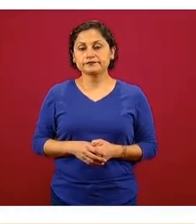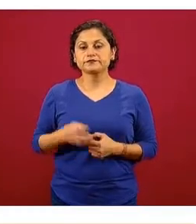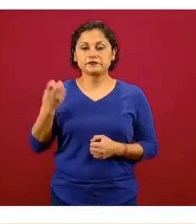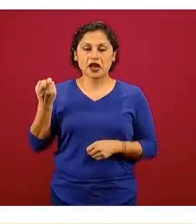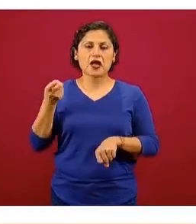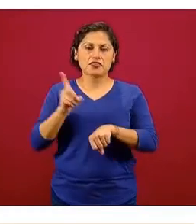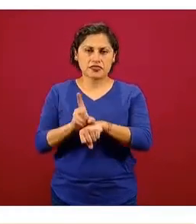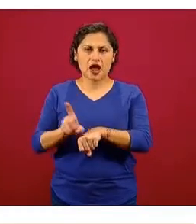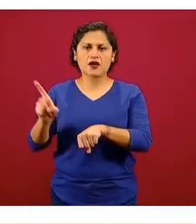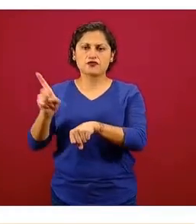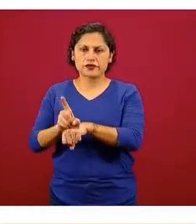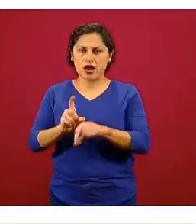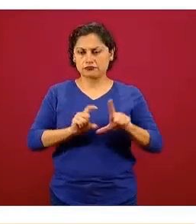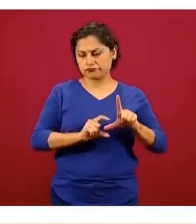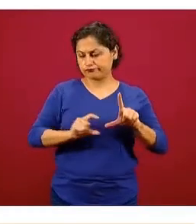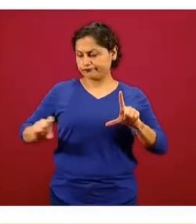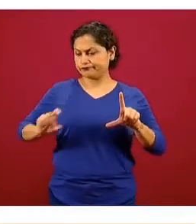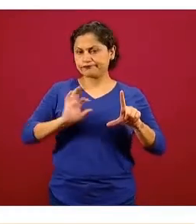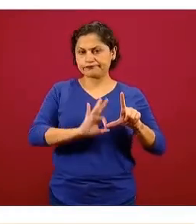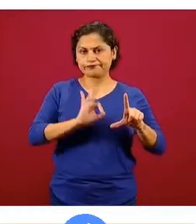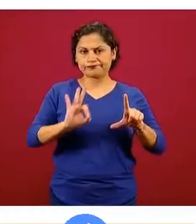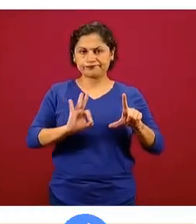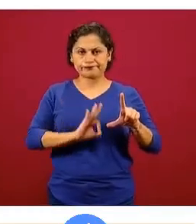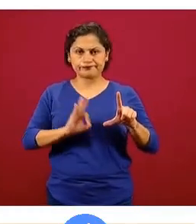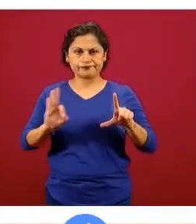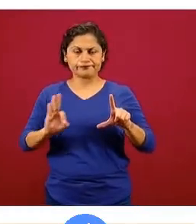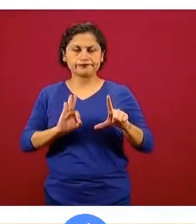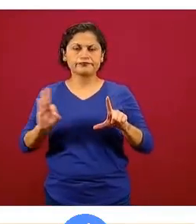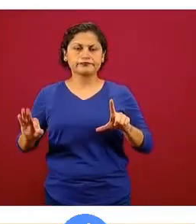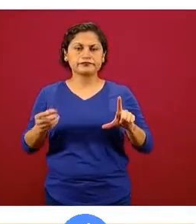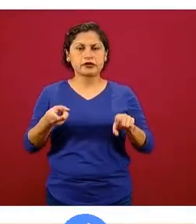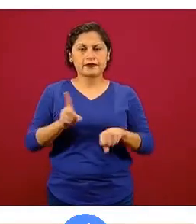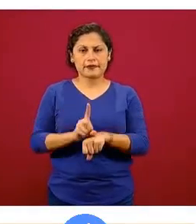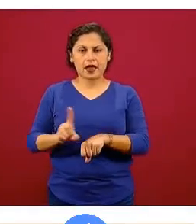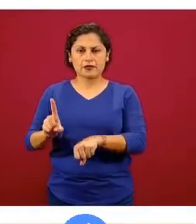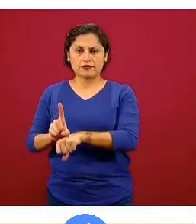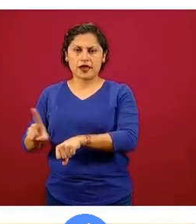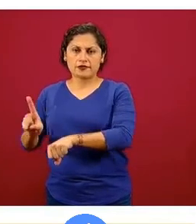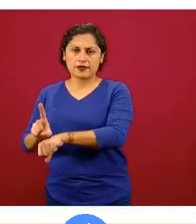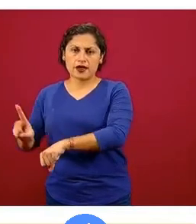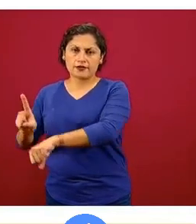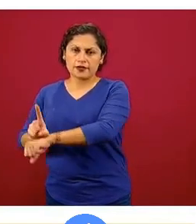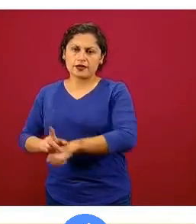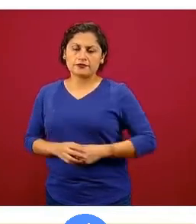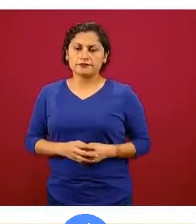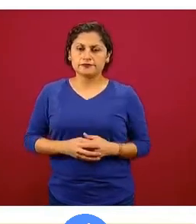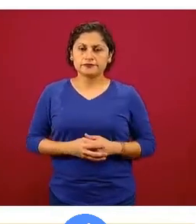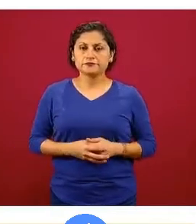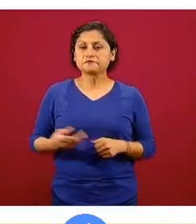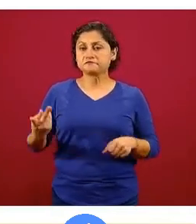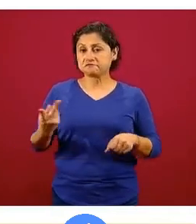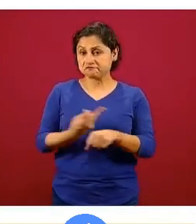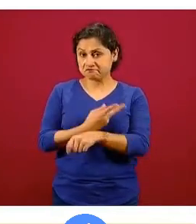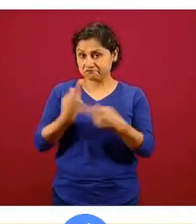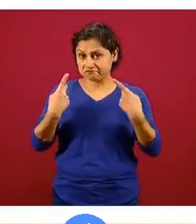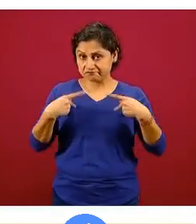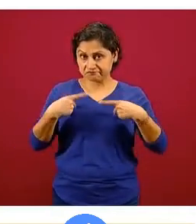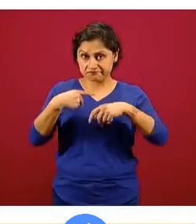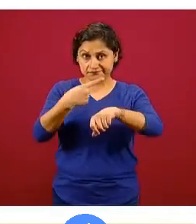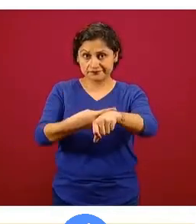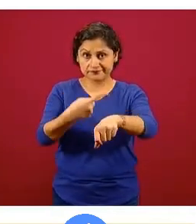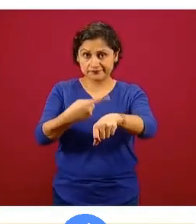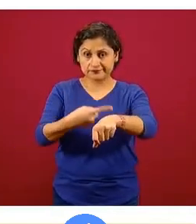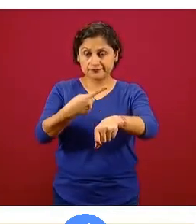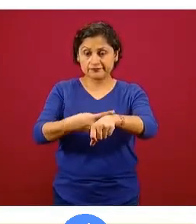día. Cada uno de los puntos representa un día de ocurrencia de la enfermedad. Aquí lo que estamos viendo es